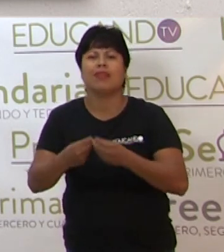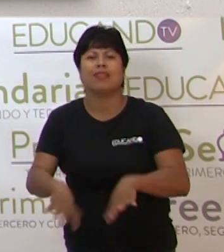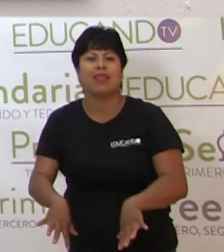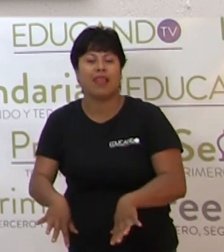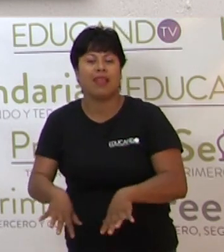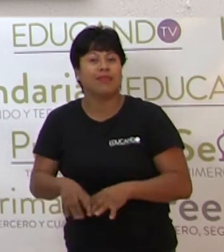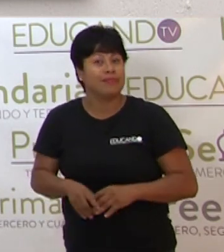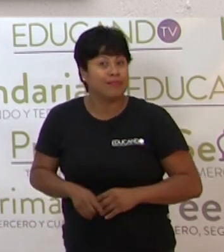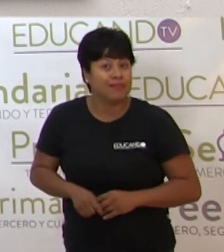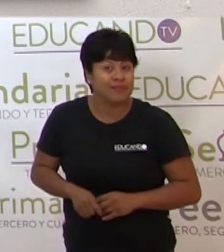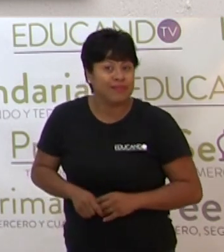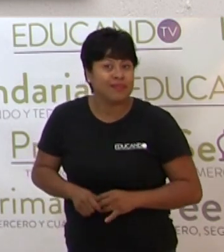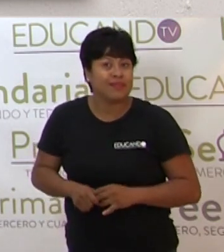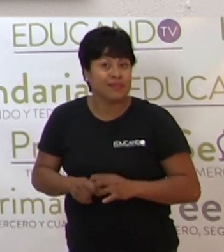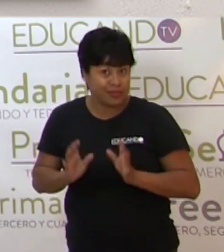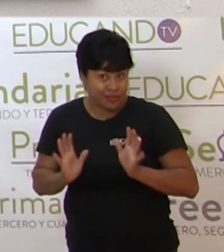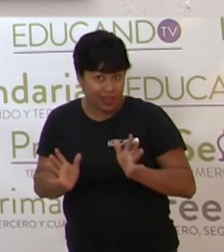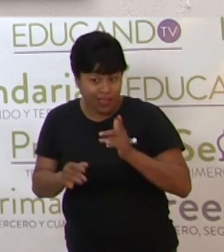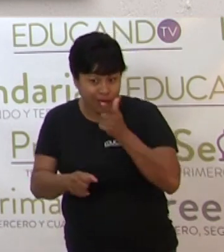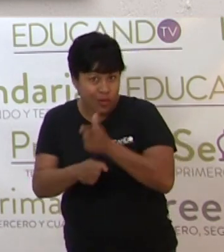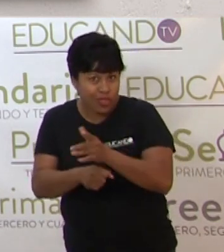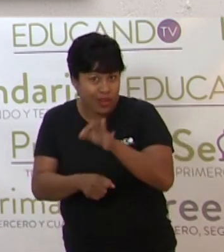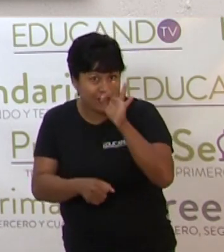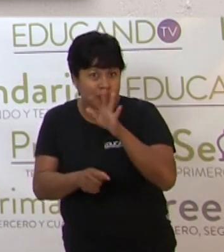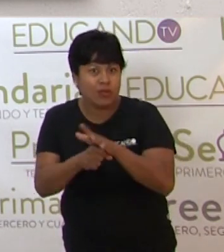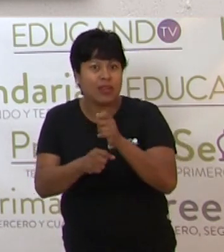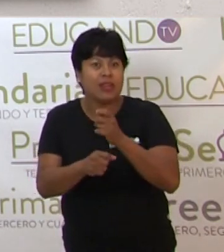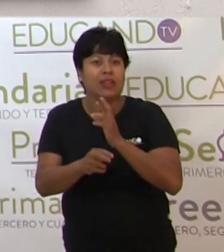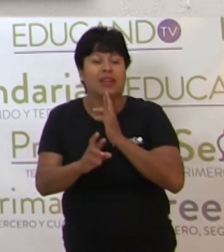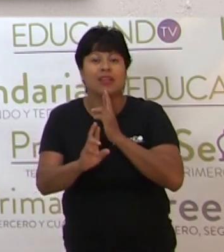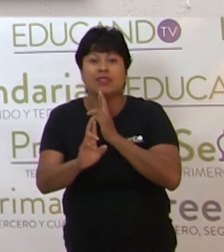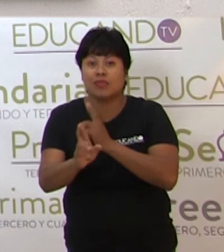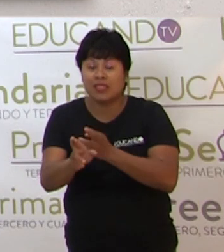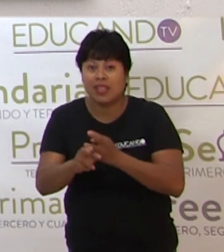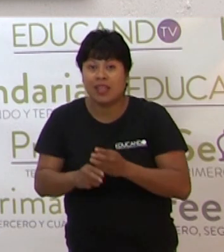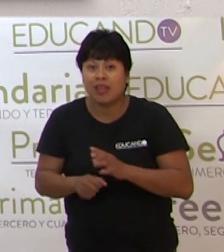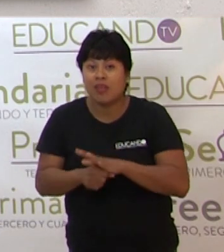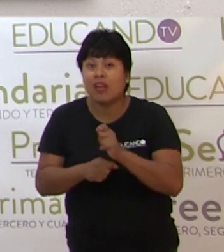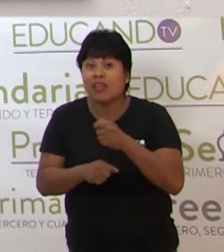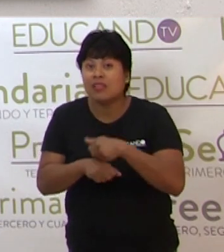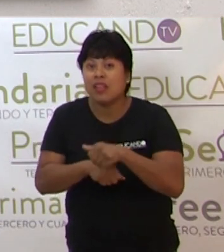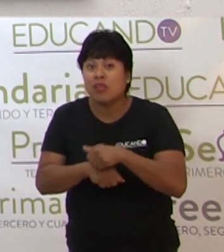perdía. ¿Ya encontraron cuál es ese número?